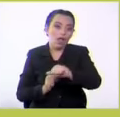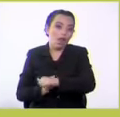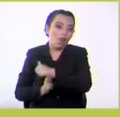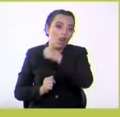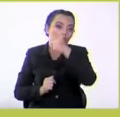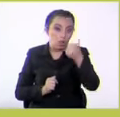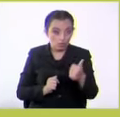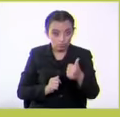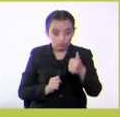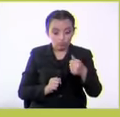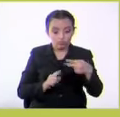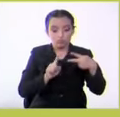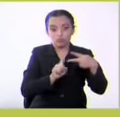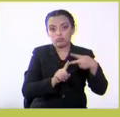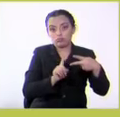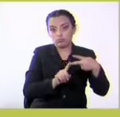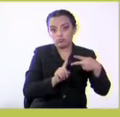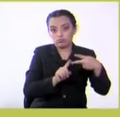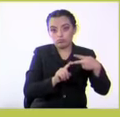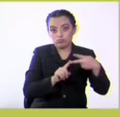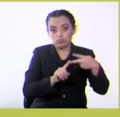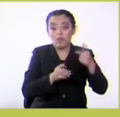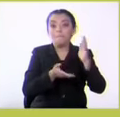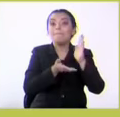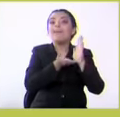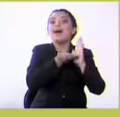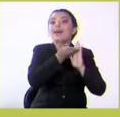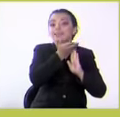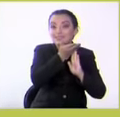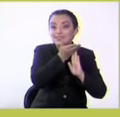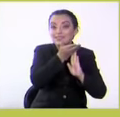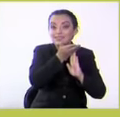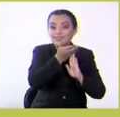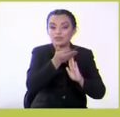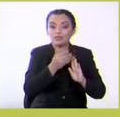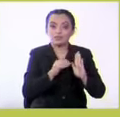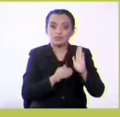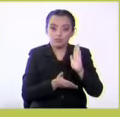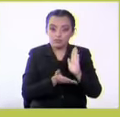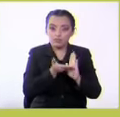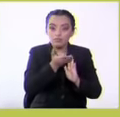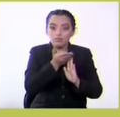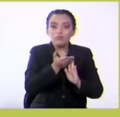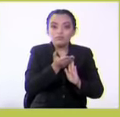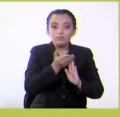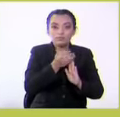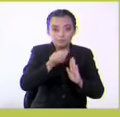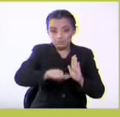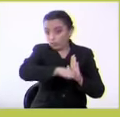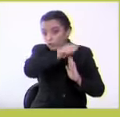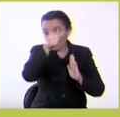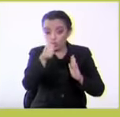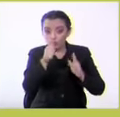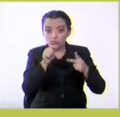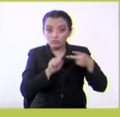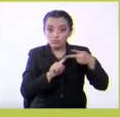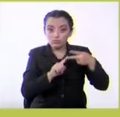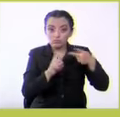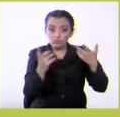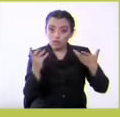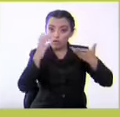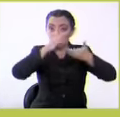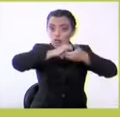que aumentan la variabilidad son otros mecanismos de evolución, tales como las mutaciones, el